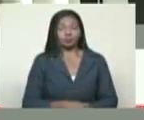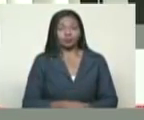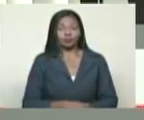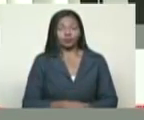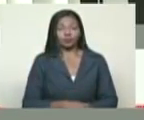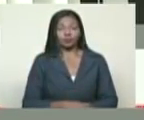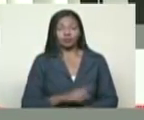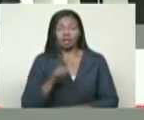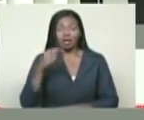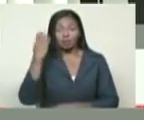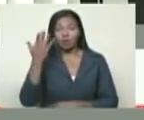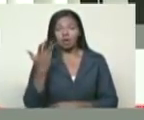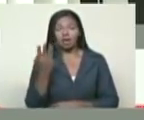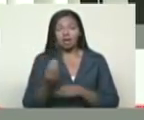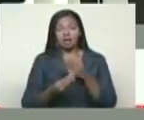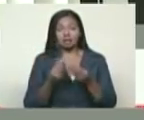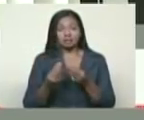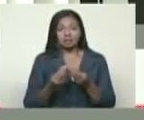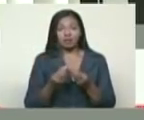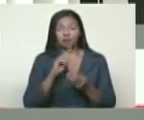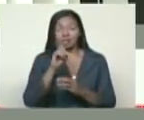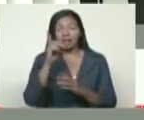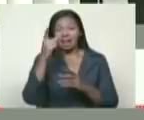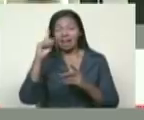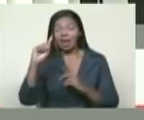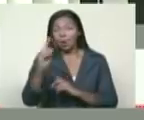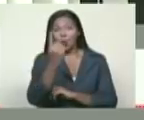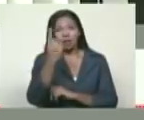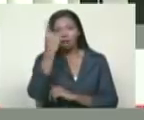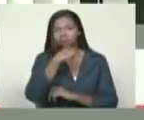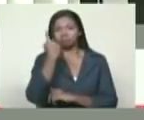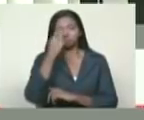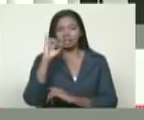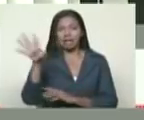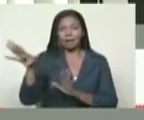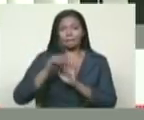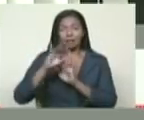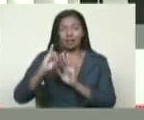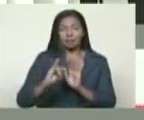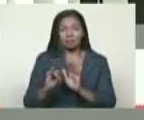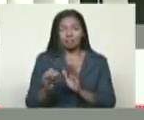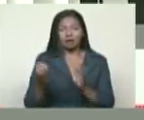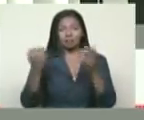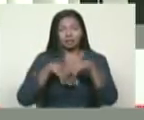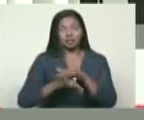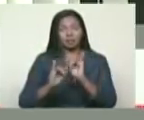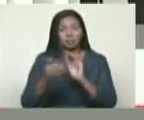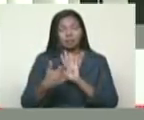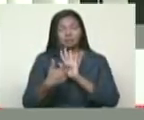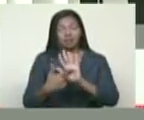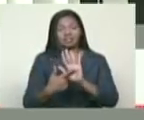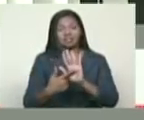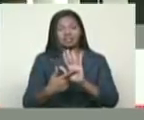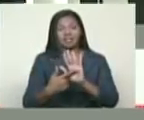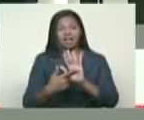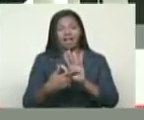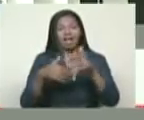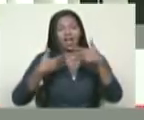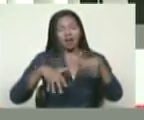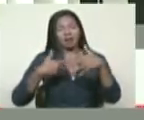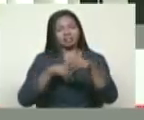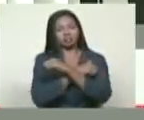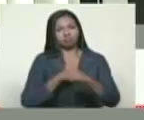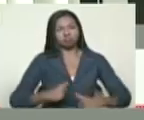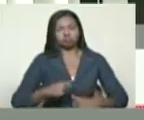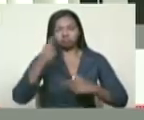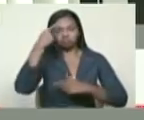nos proteja. Pero la única imagen que uno puede tener de Nicolás Maduro en caso de una invasión es al frente de los ejércitos con su fusil y su